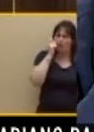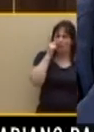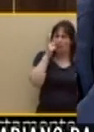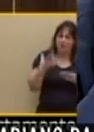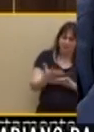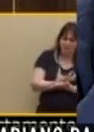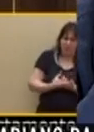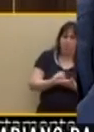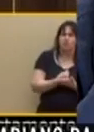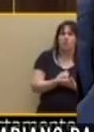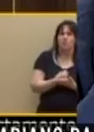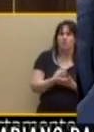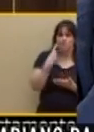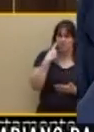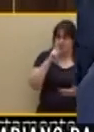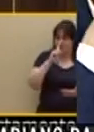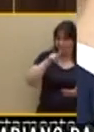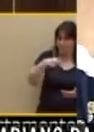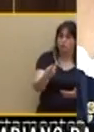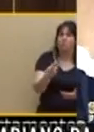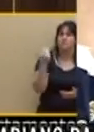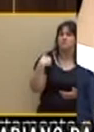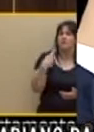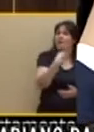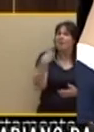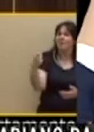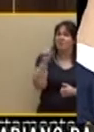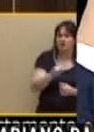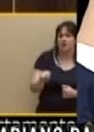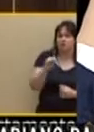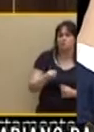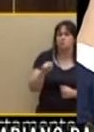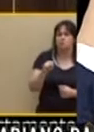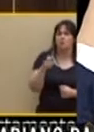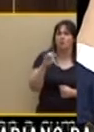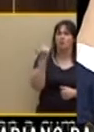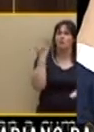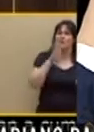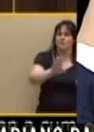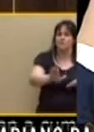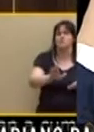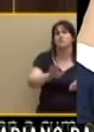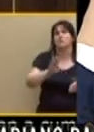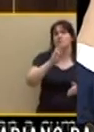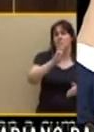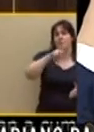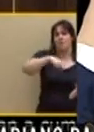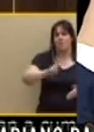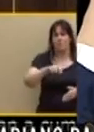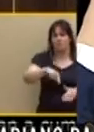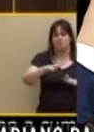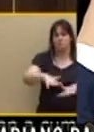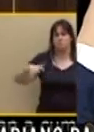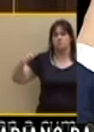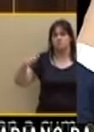escrito estaba encorsetado no le estaba diciendo ahí y estuvo un q brillante mariano rajoy